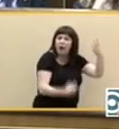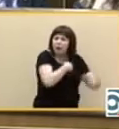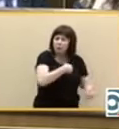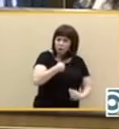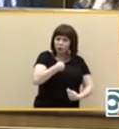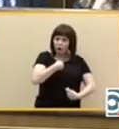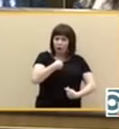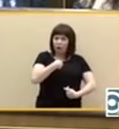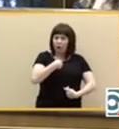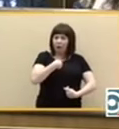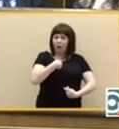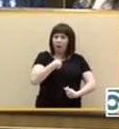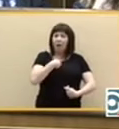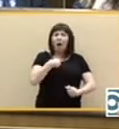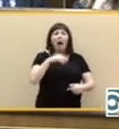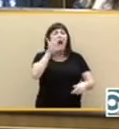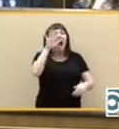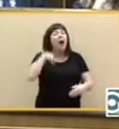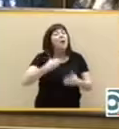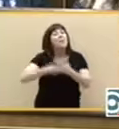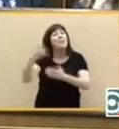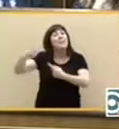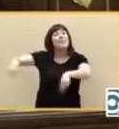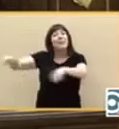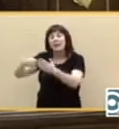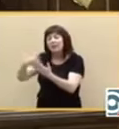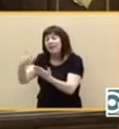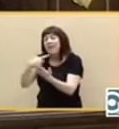lo he leído en la prensa, por ser valenciano.